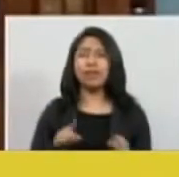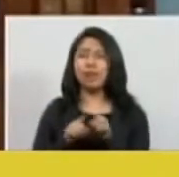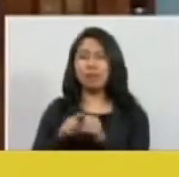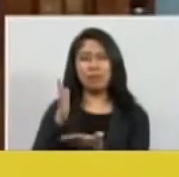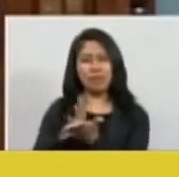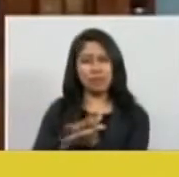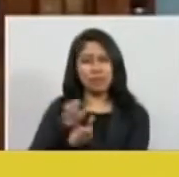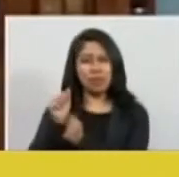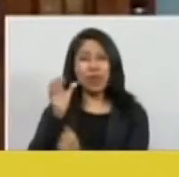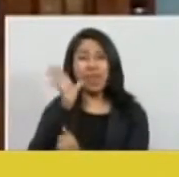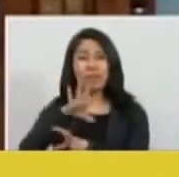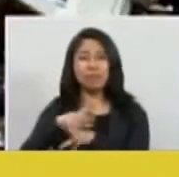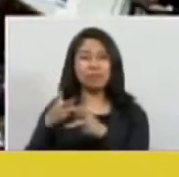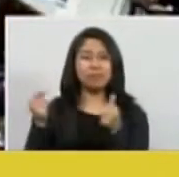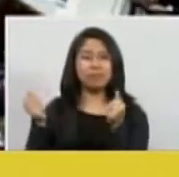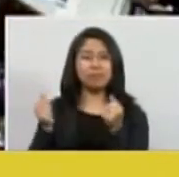tierra.